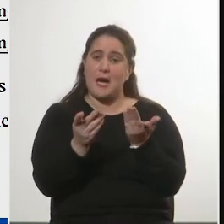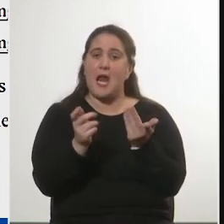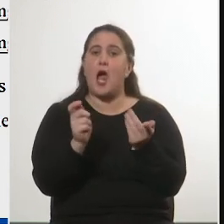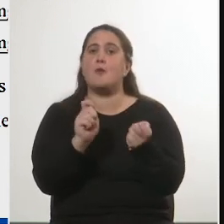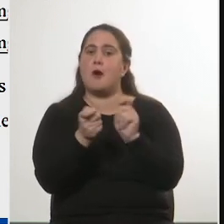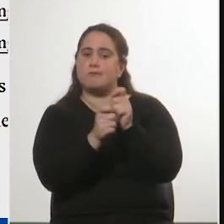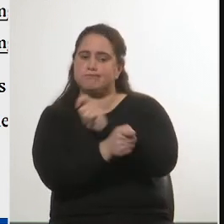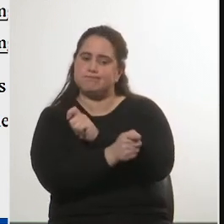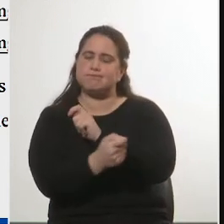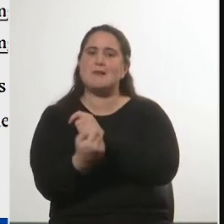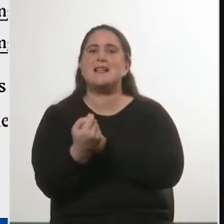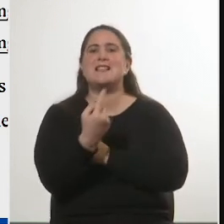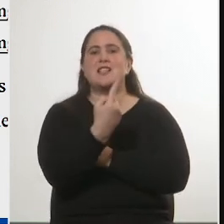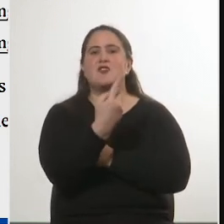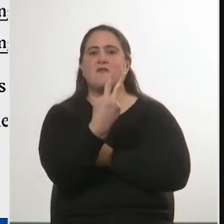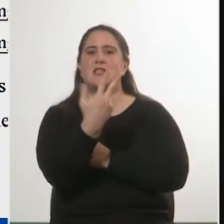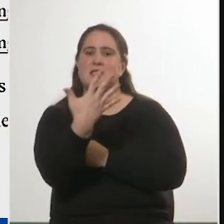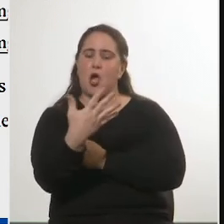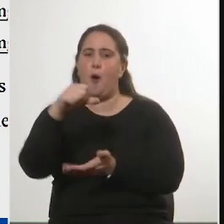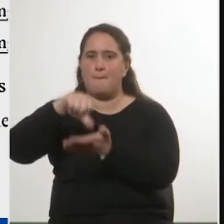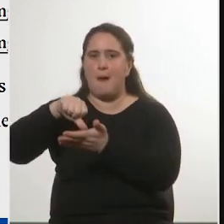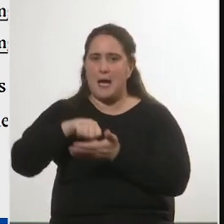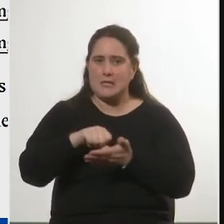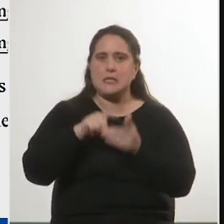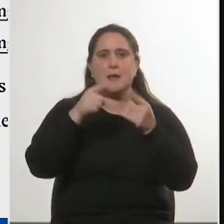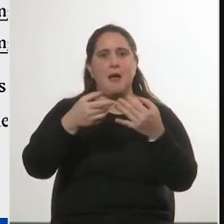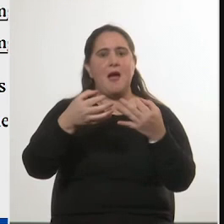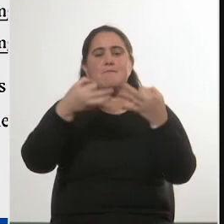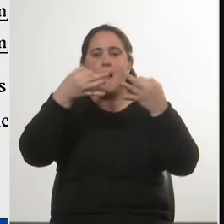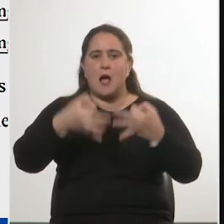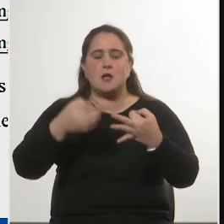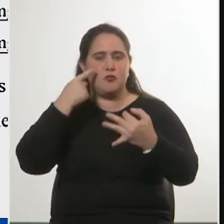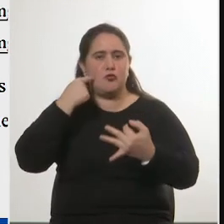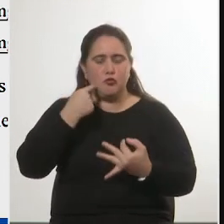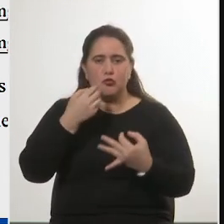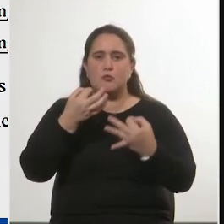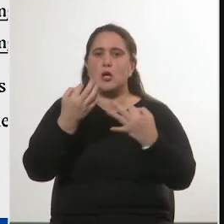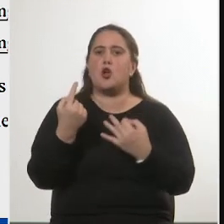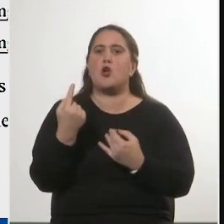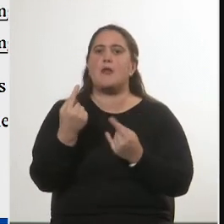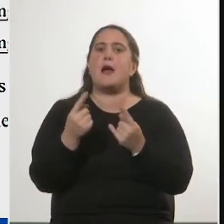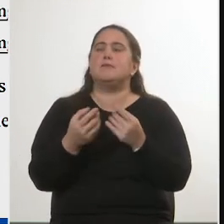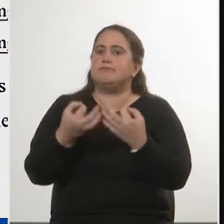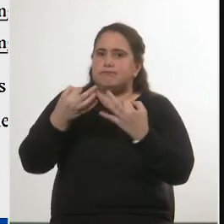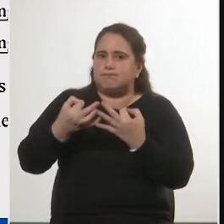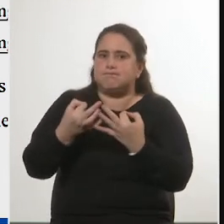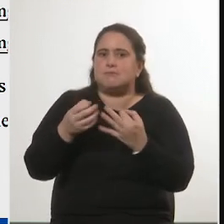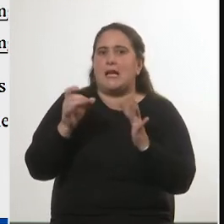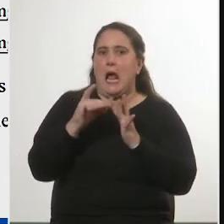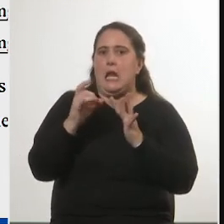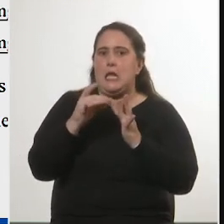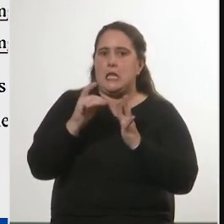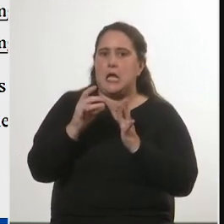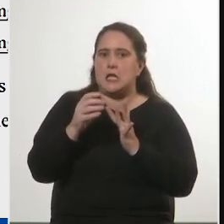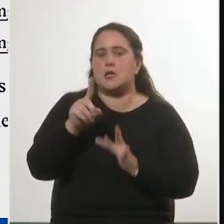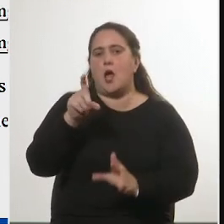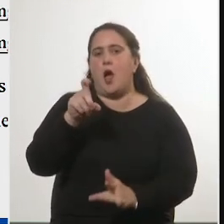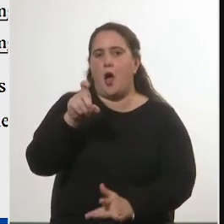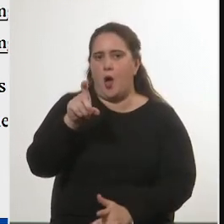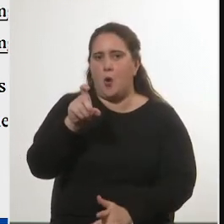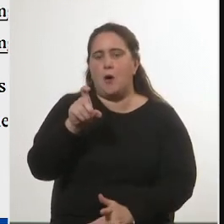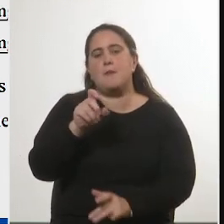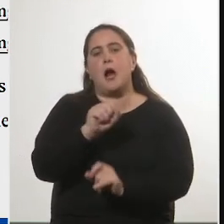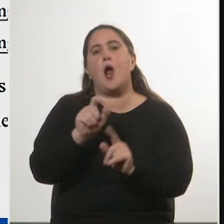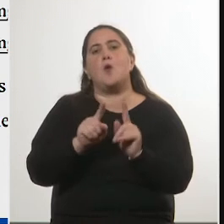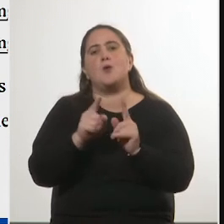de 125 países y los valores específicos de los estándares nacionales de calidad de agua potable